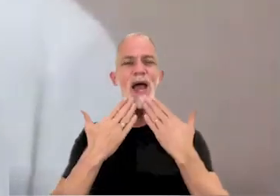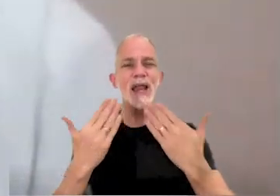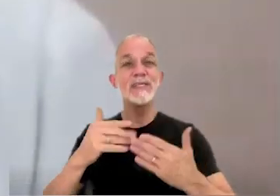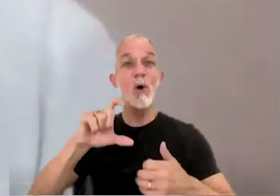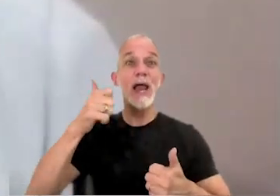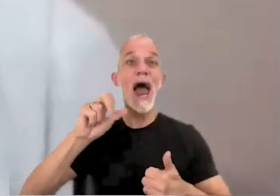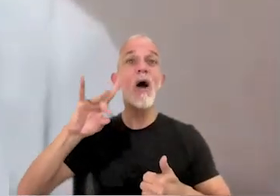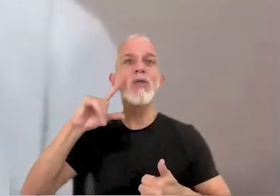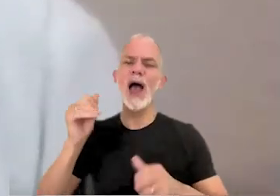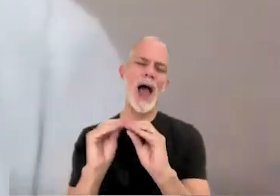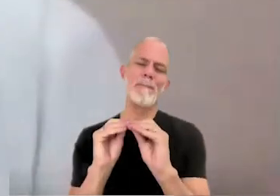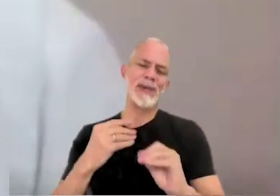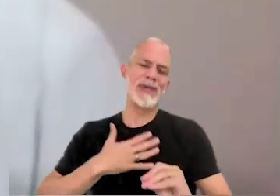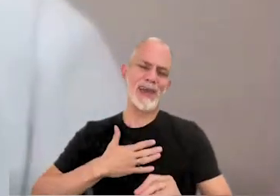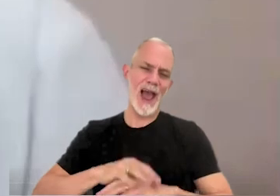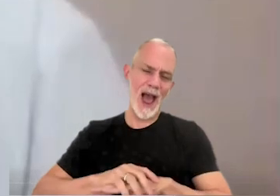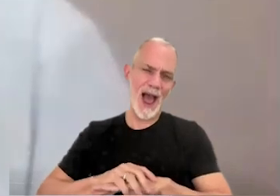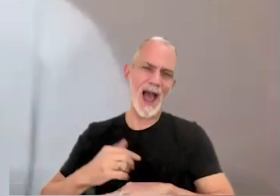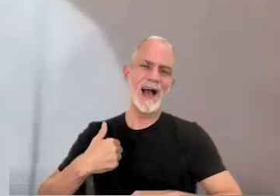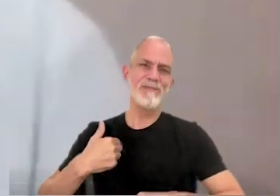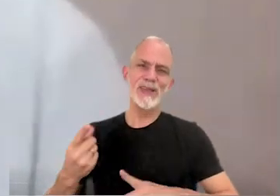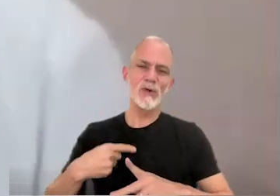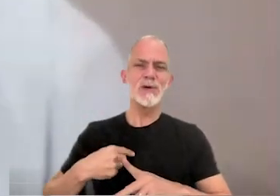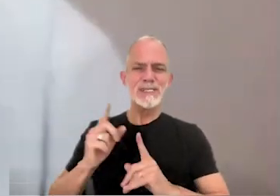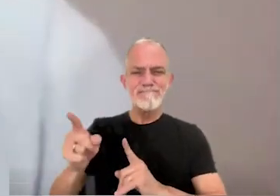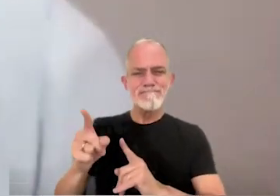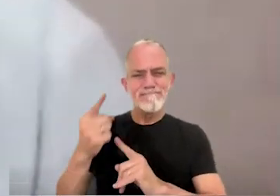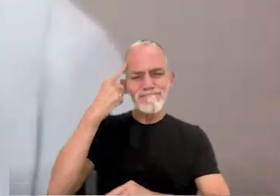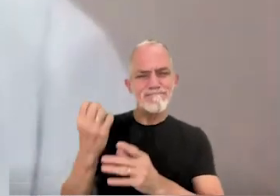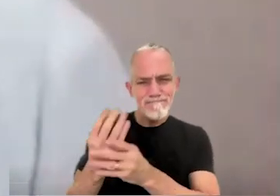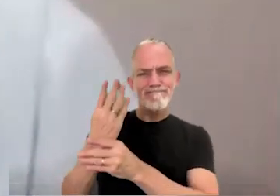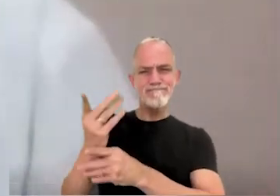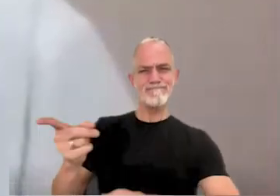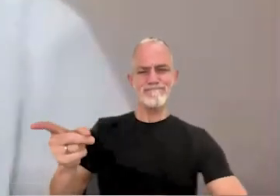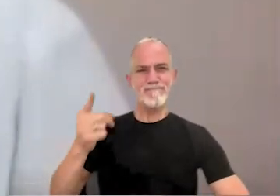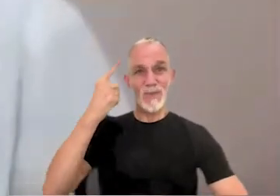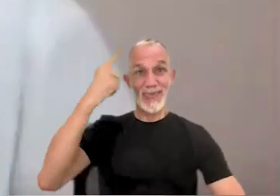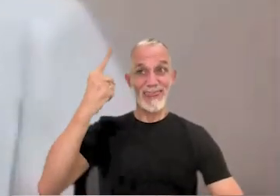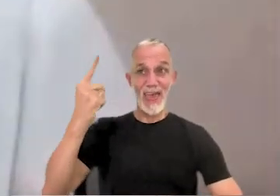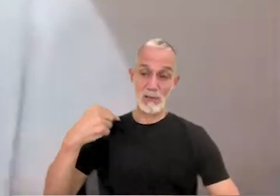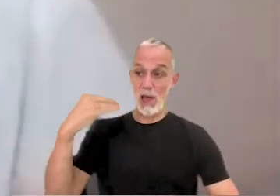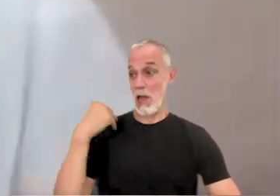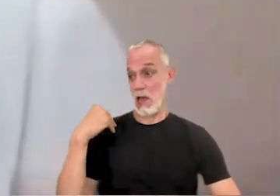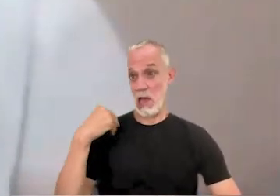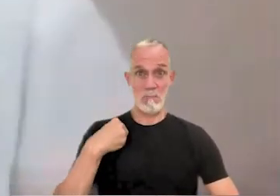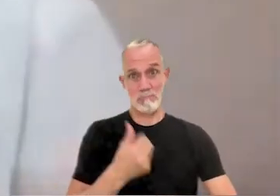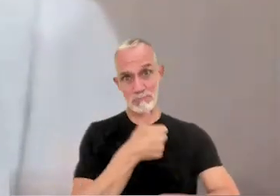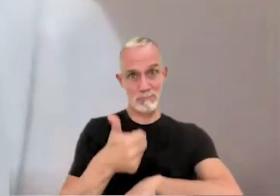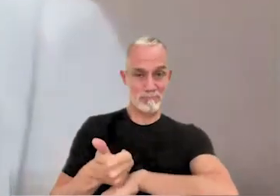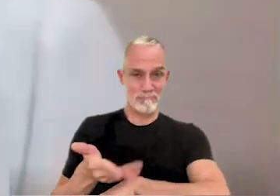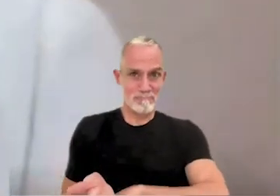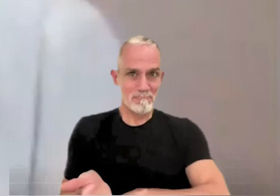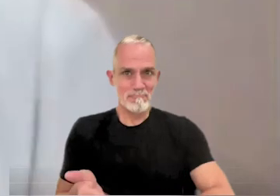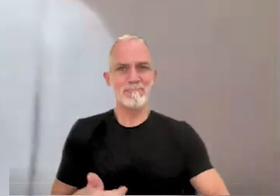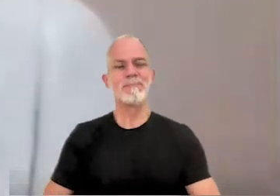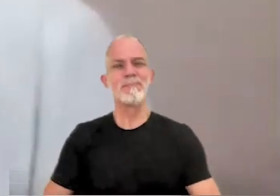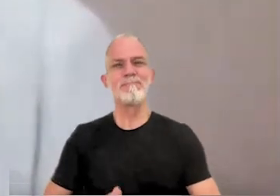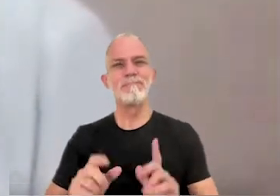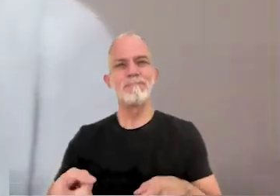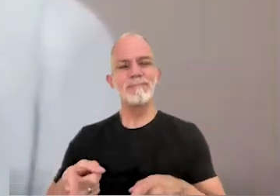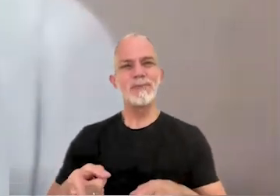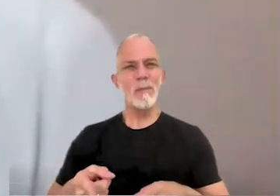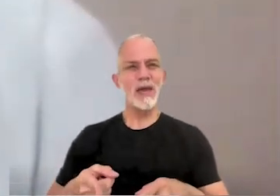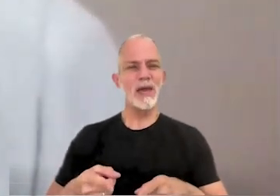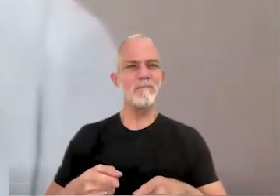una amiga, que también fue gestora de que en esta oportunidad estuviera acá con ustedes. Y